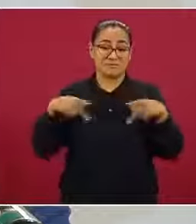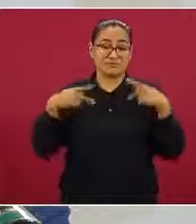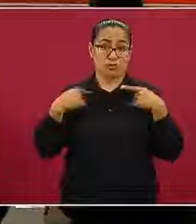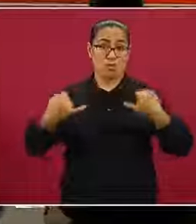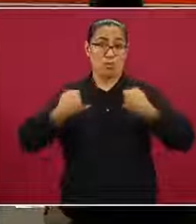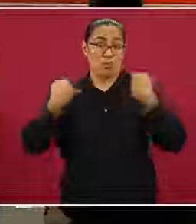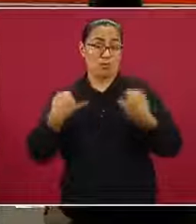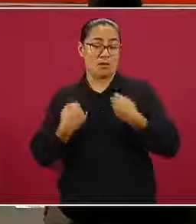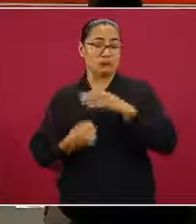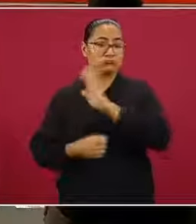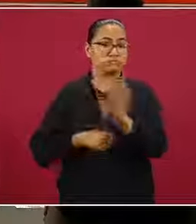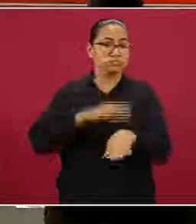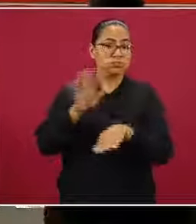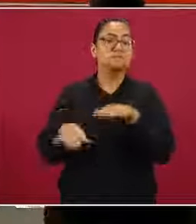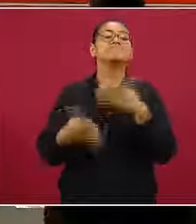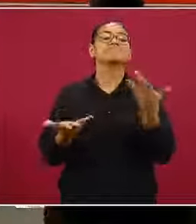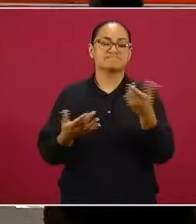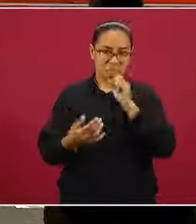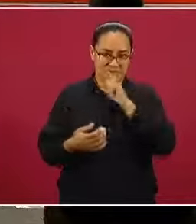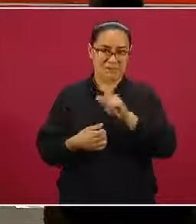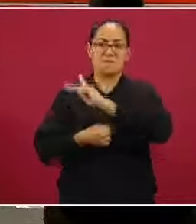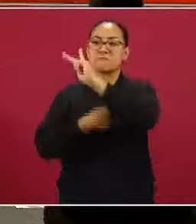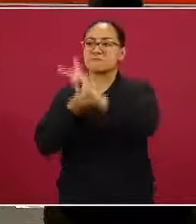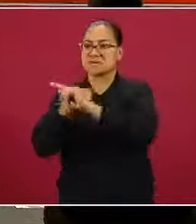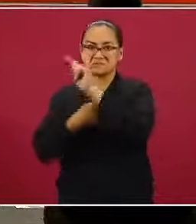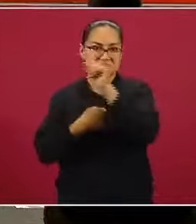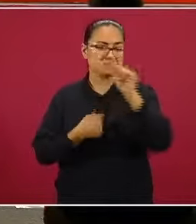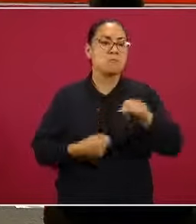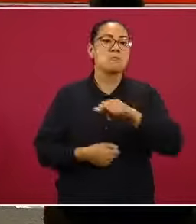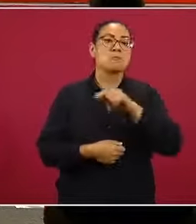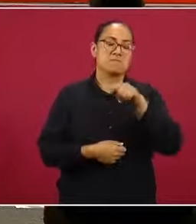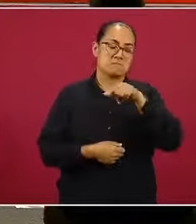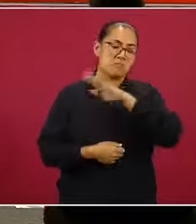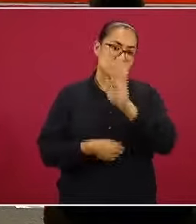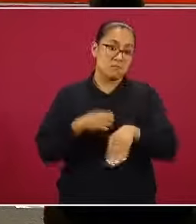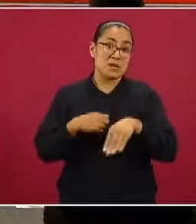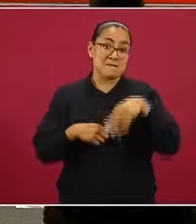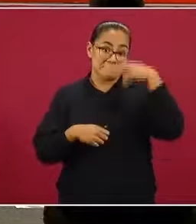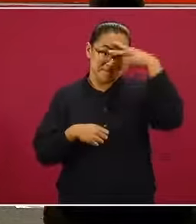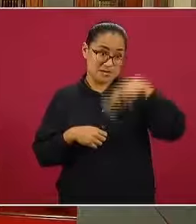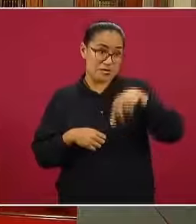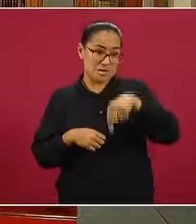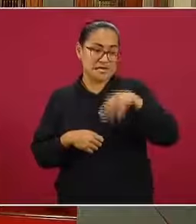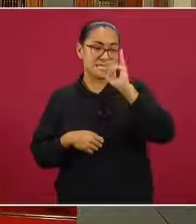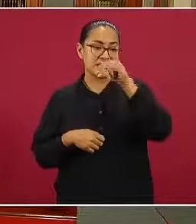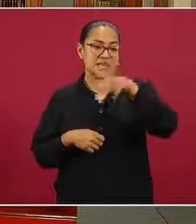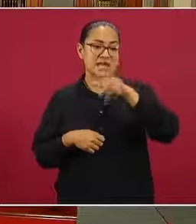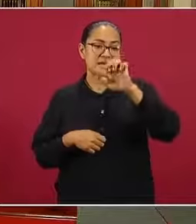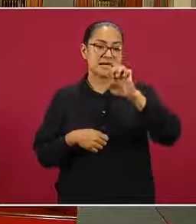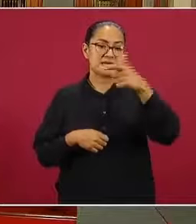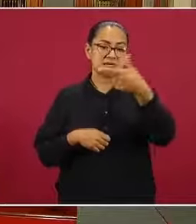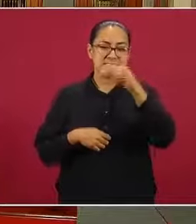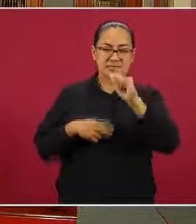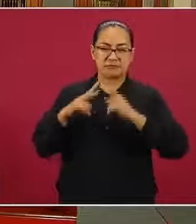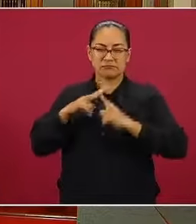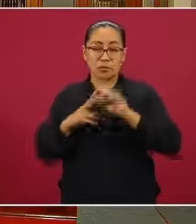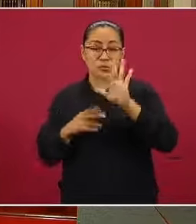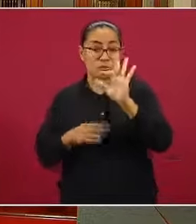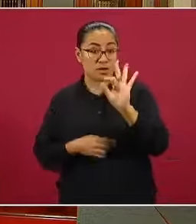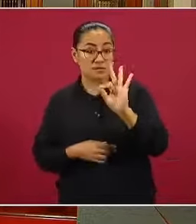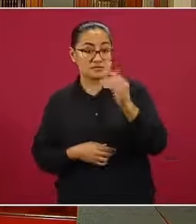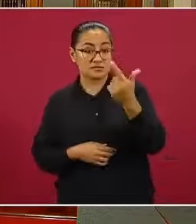en estos países. En México, según el INEGI, en 2017, 47% de todas las defunciones se debían a una